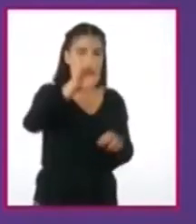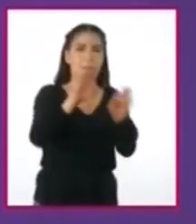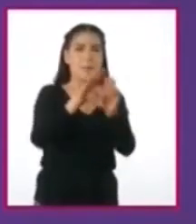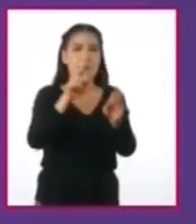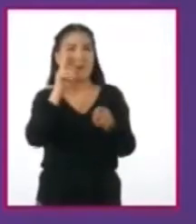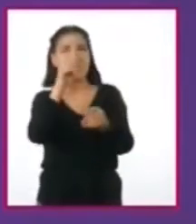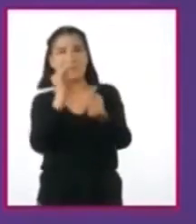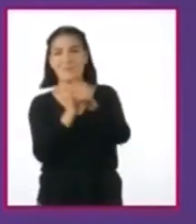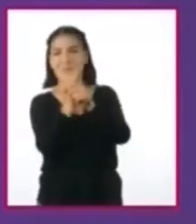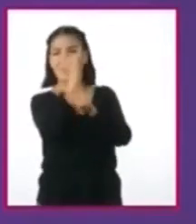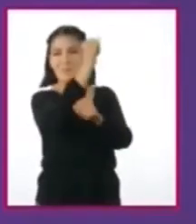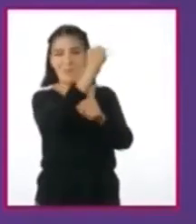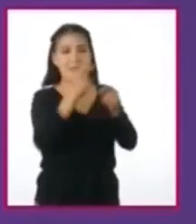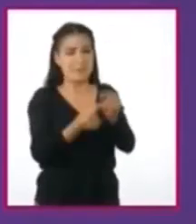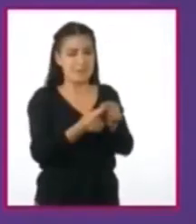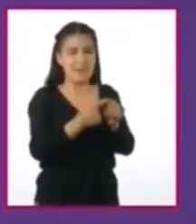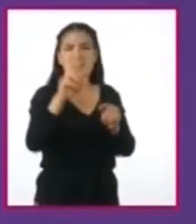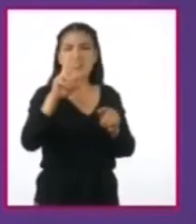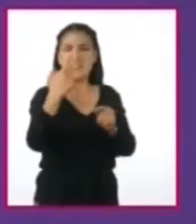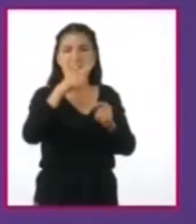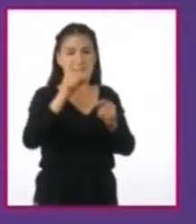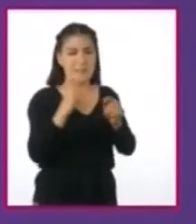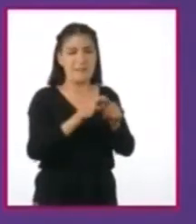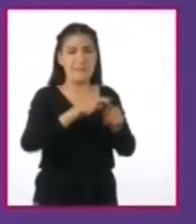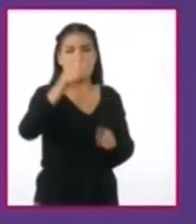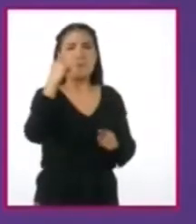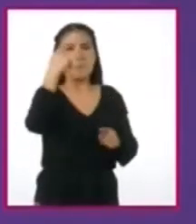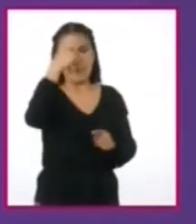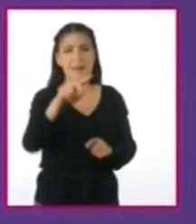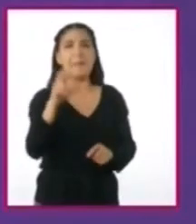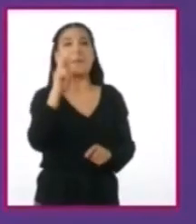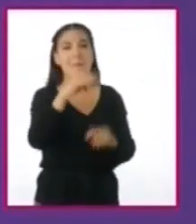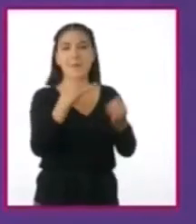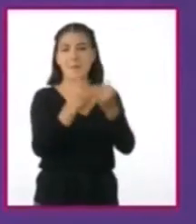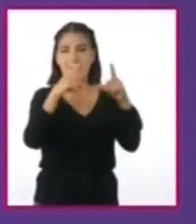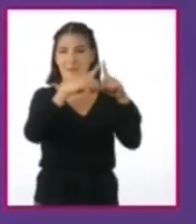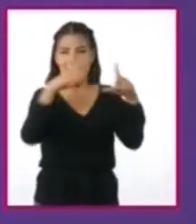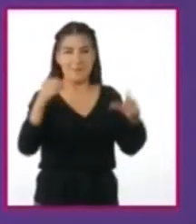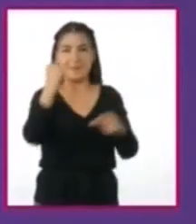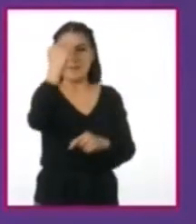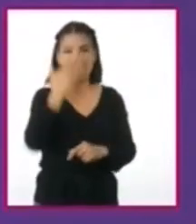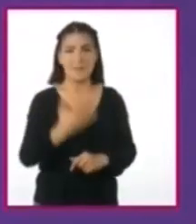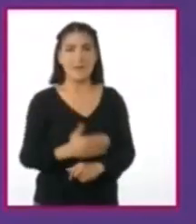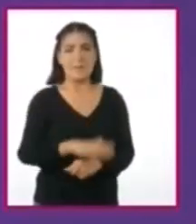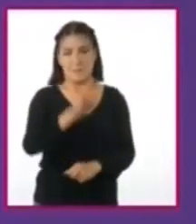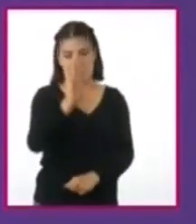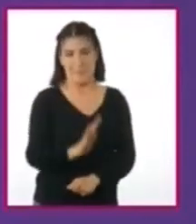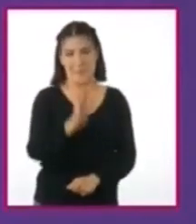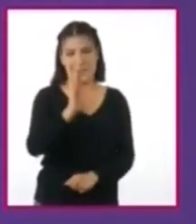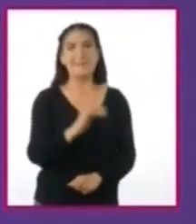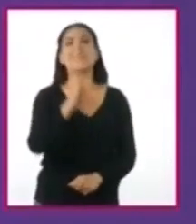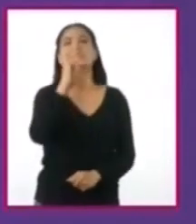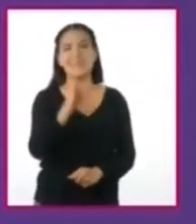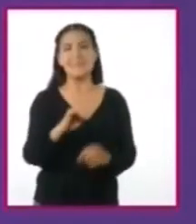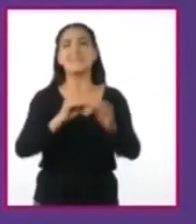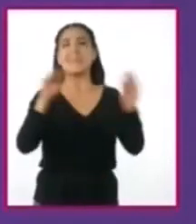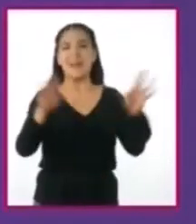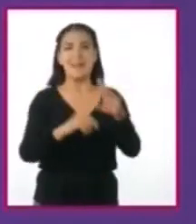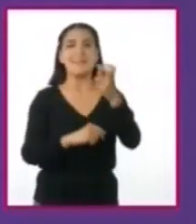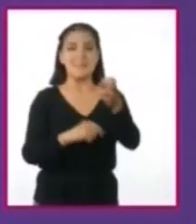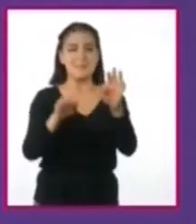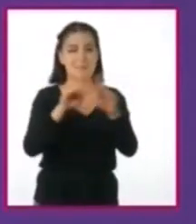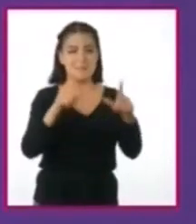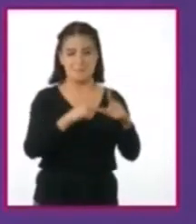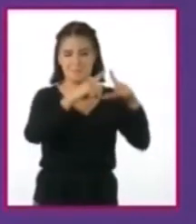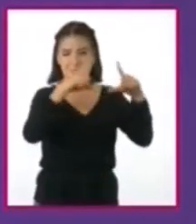plomada. Observen los triángulos. ¿Serán semejantes? ¡Claro! Los tres ángulos del